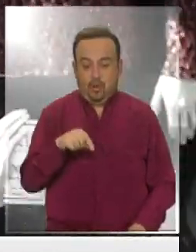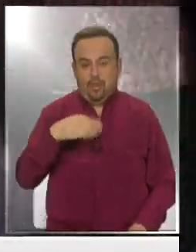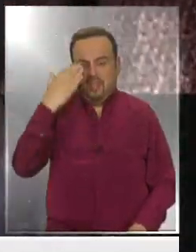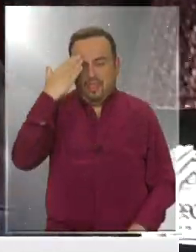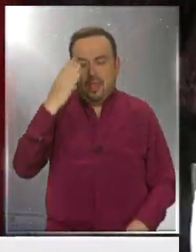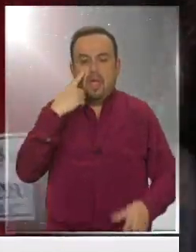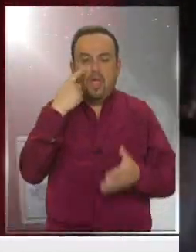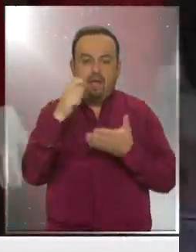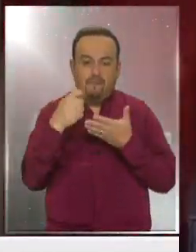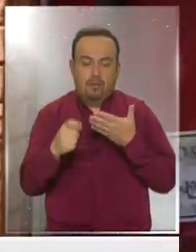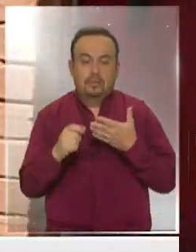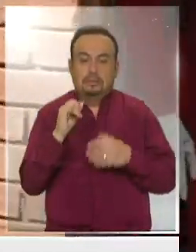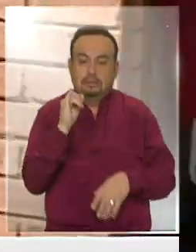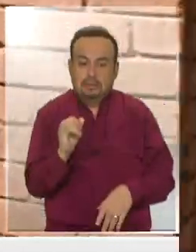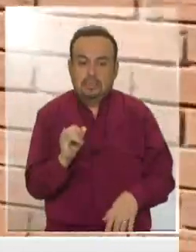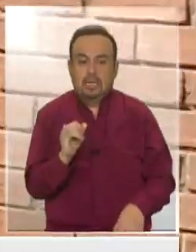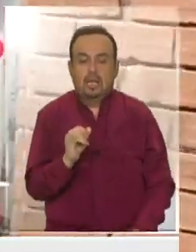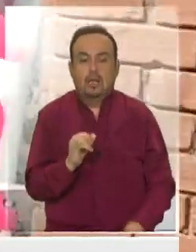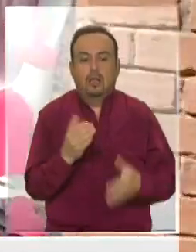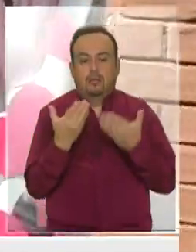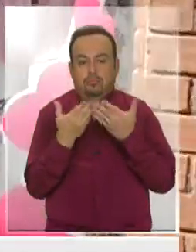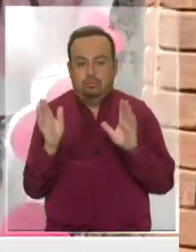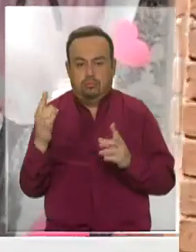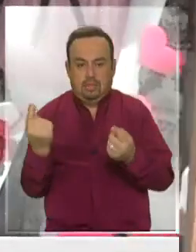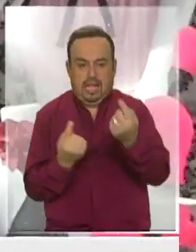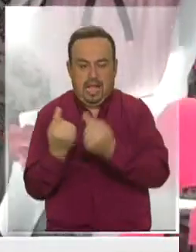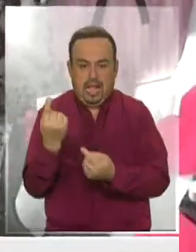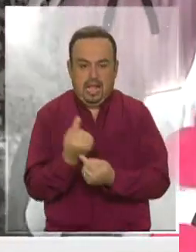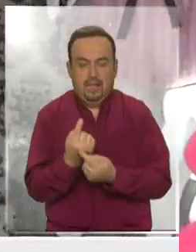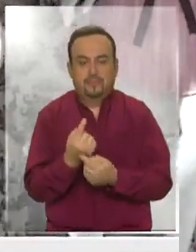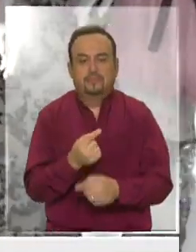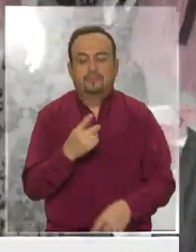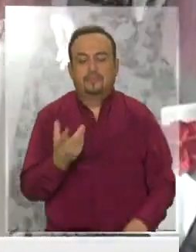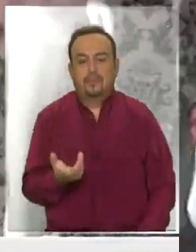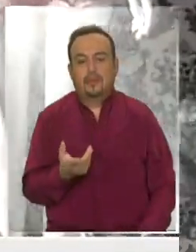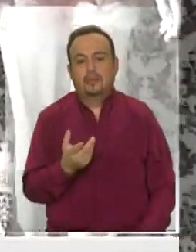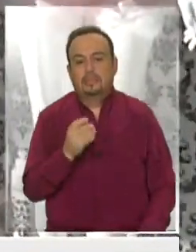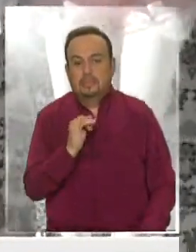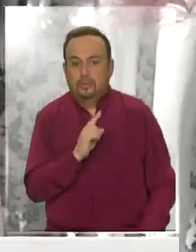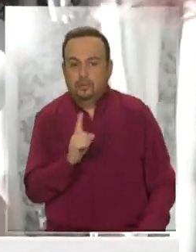poder evaluar si es que abre definitivamente a los clientes o no.